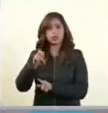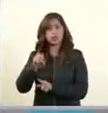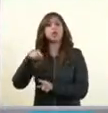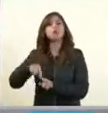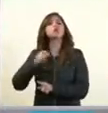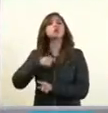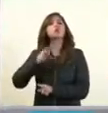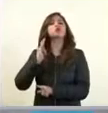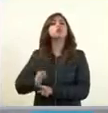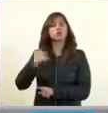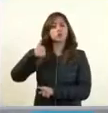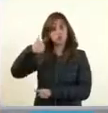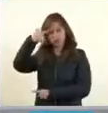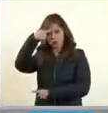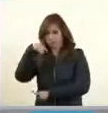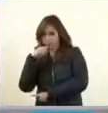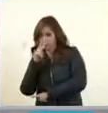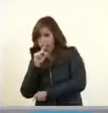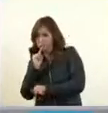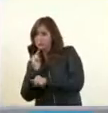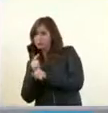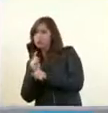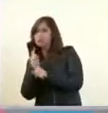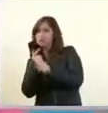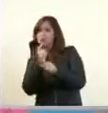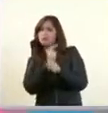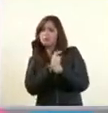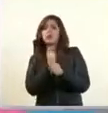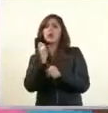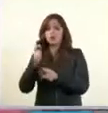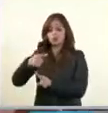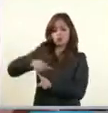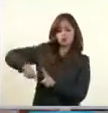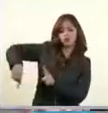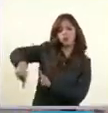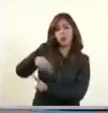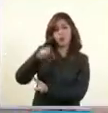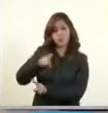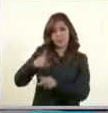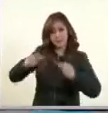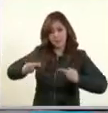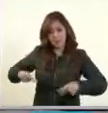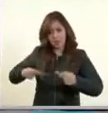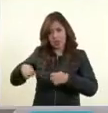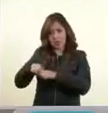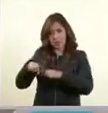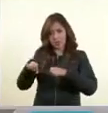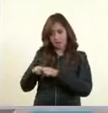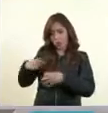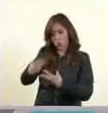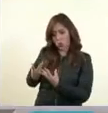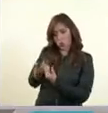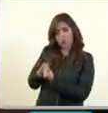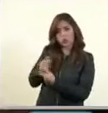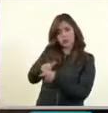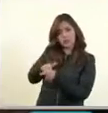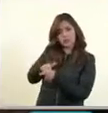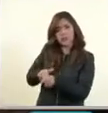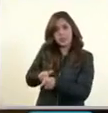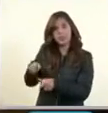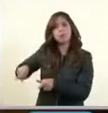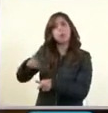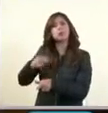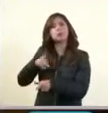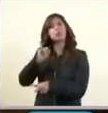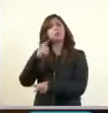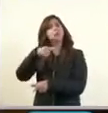asertivo. Normalmente una persona asertiva hace que todos los miembros del equipo lo sigan por propia convicción